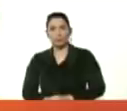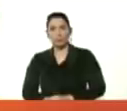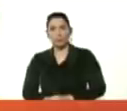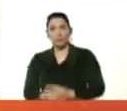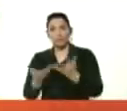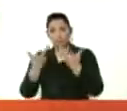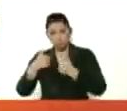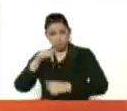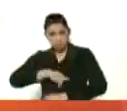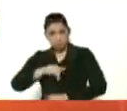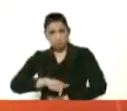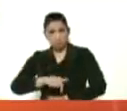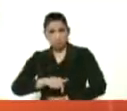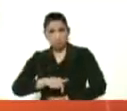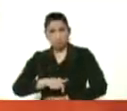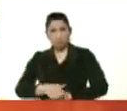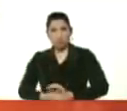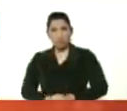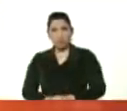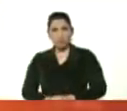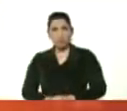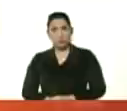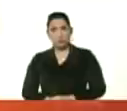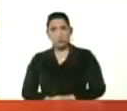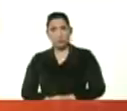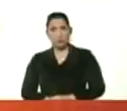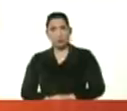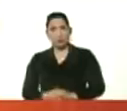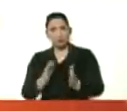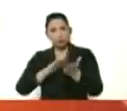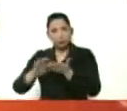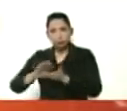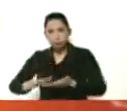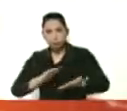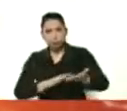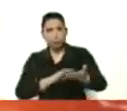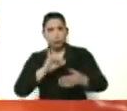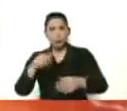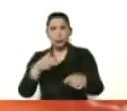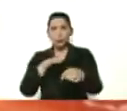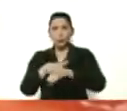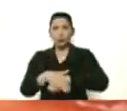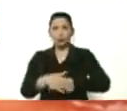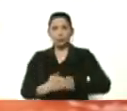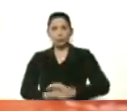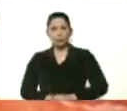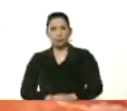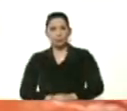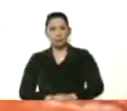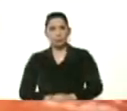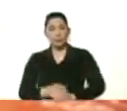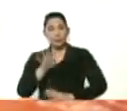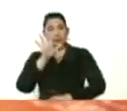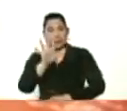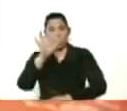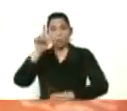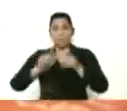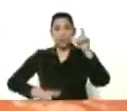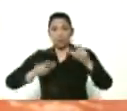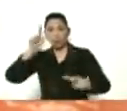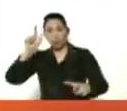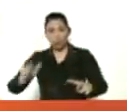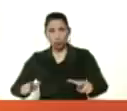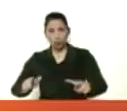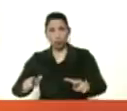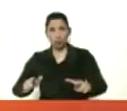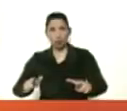aquí, salvo que me las corrija Jorge, me da 5 personas de